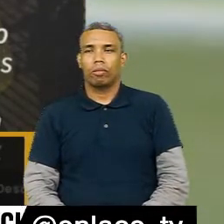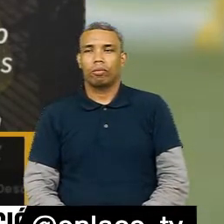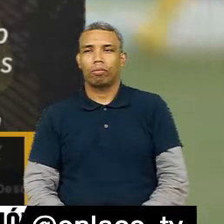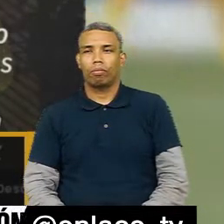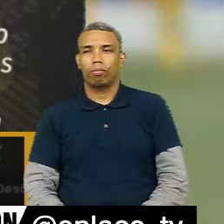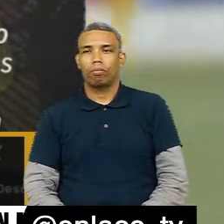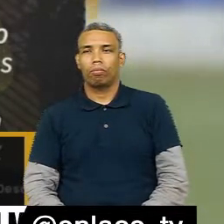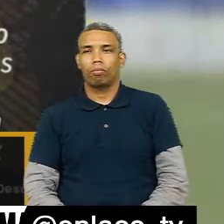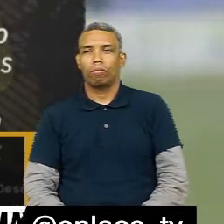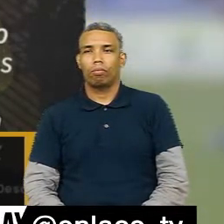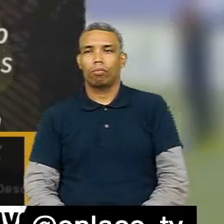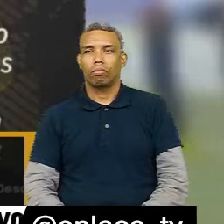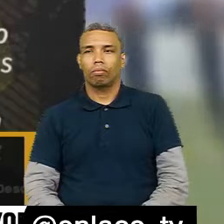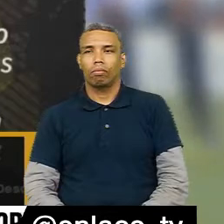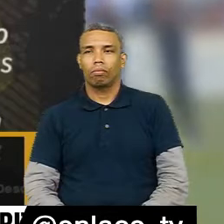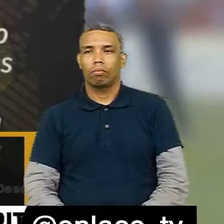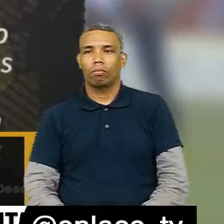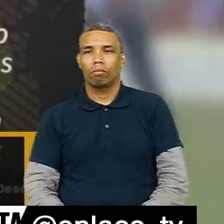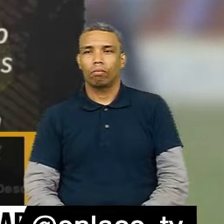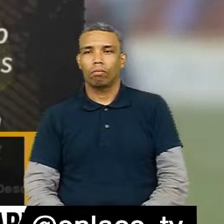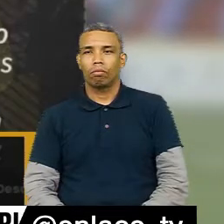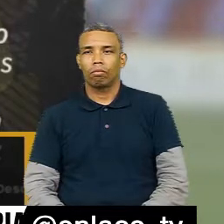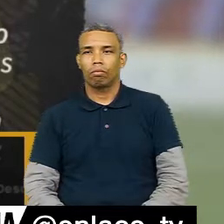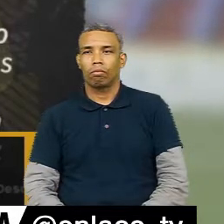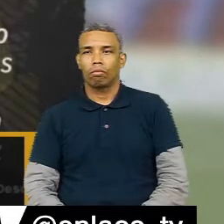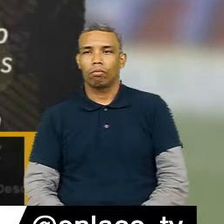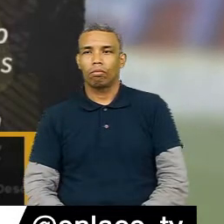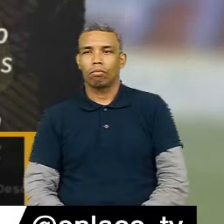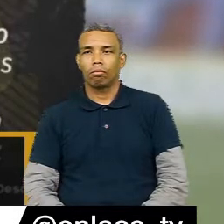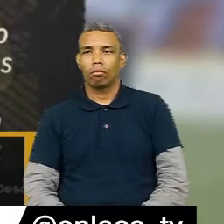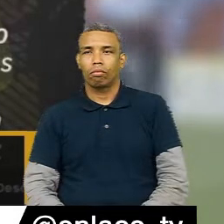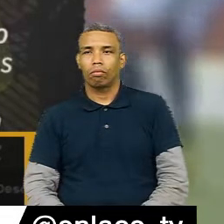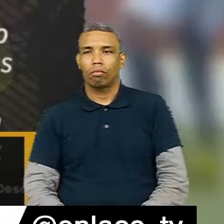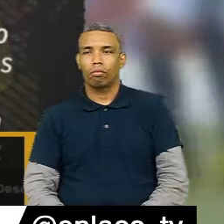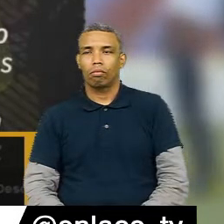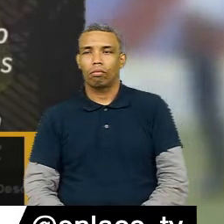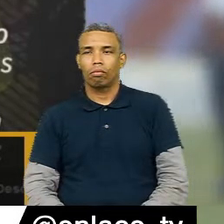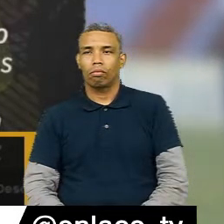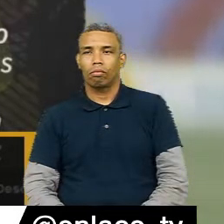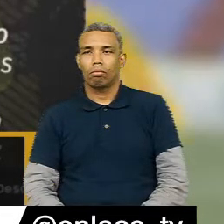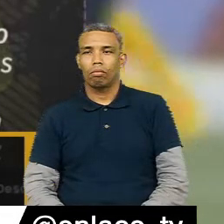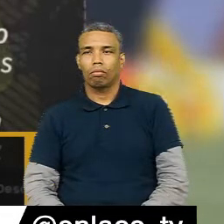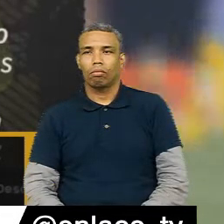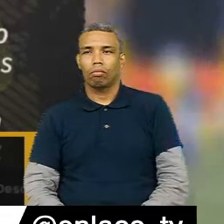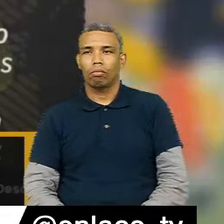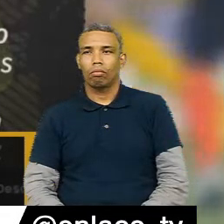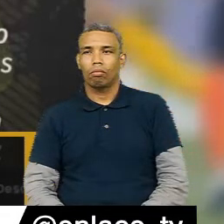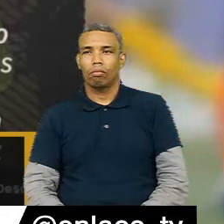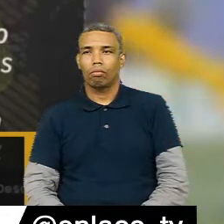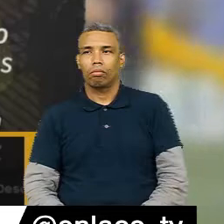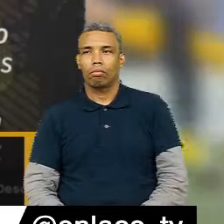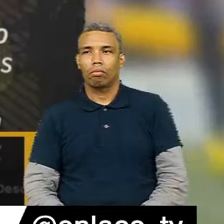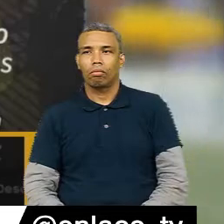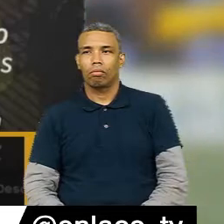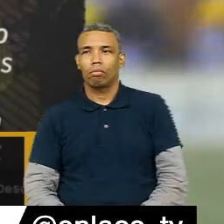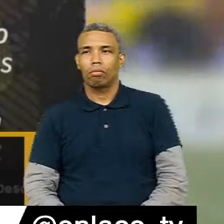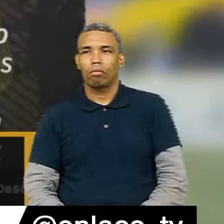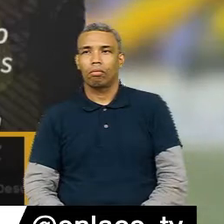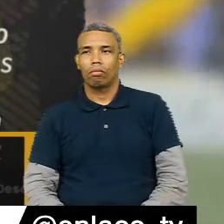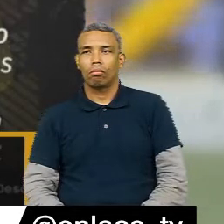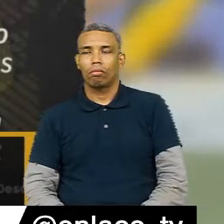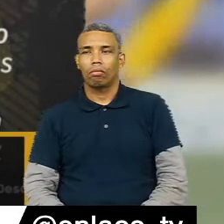Jonathan Ávila, Pedro Tabima, Carlos Ramírez, Cristian Flores, Harrison Canchimbo, Juan Ríos, Jorman Hurtado, Nelson